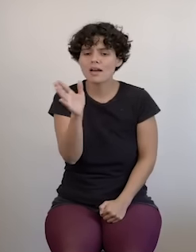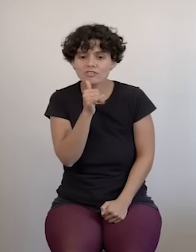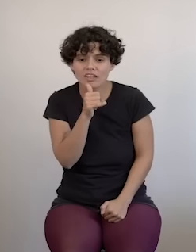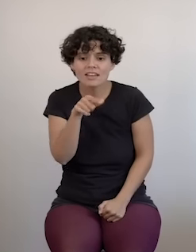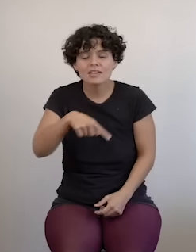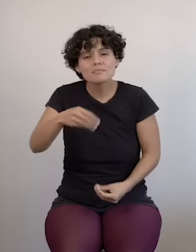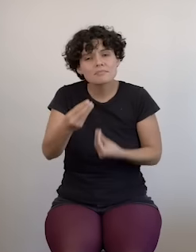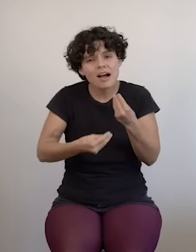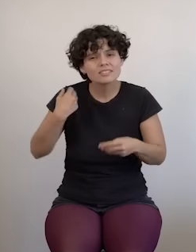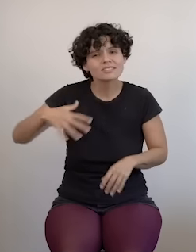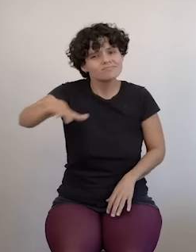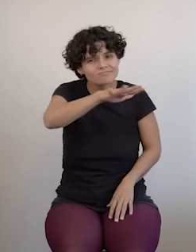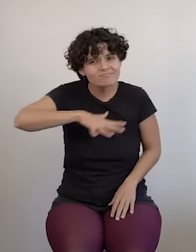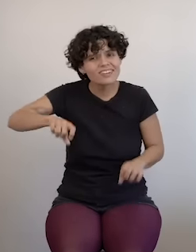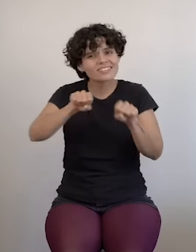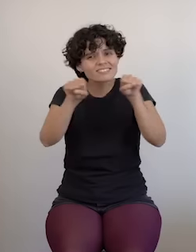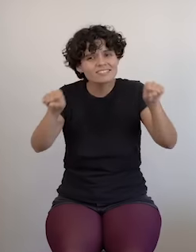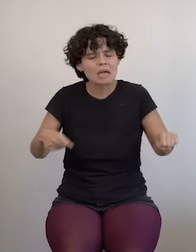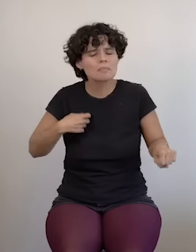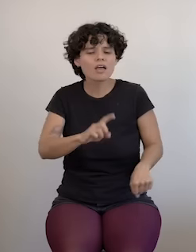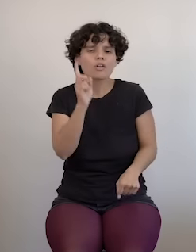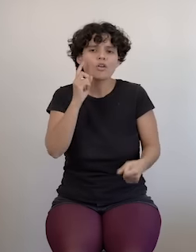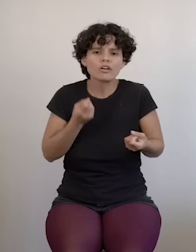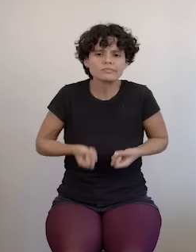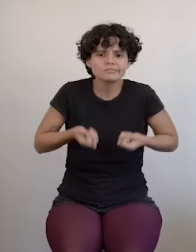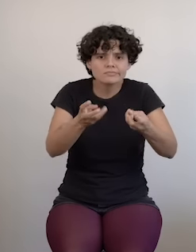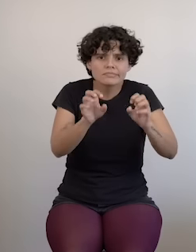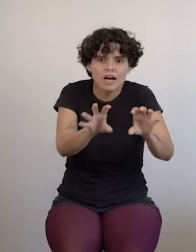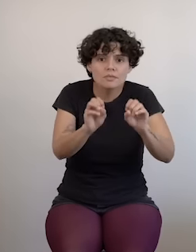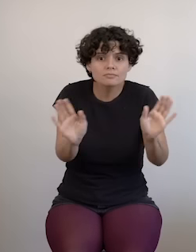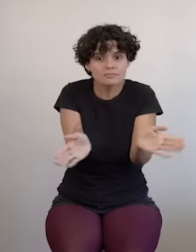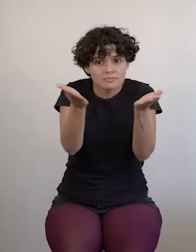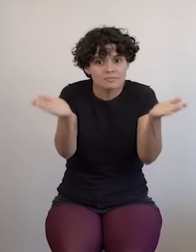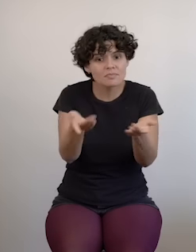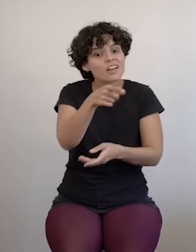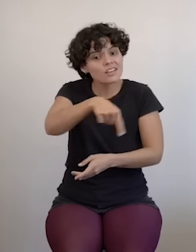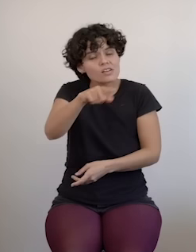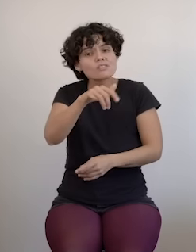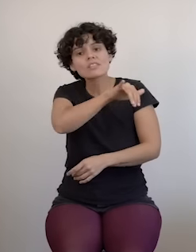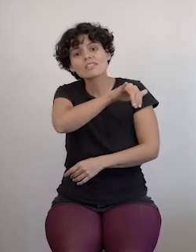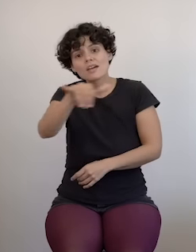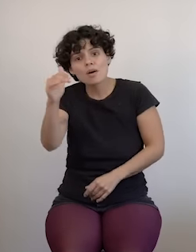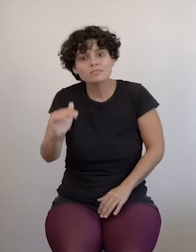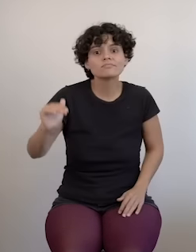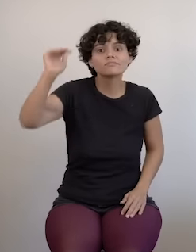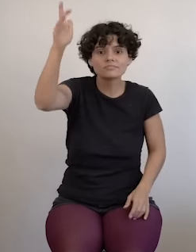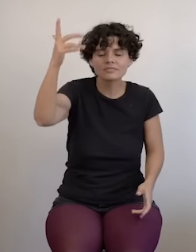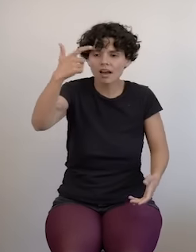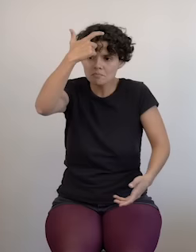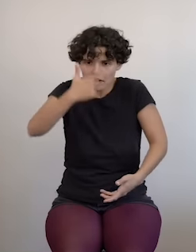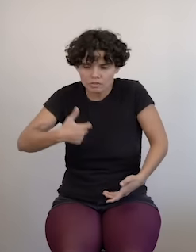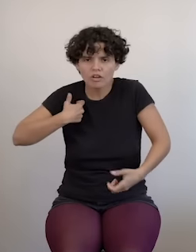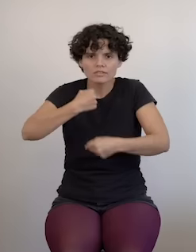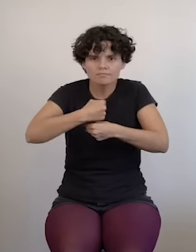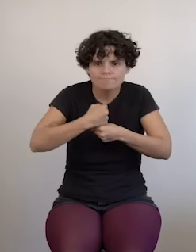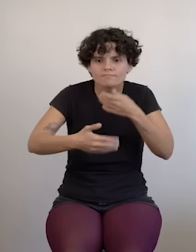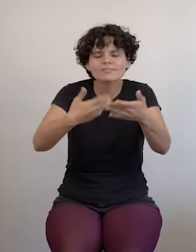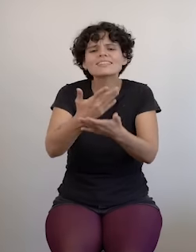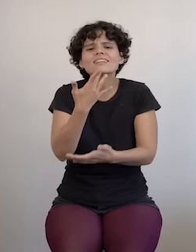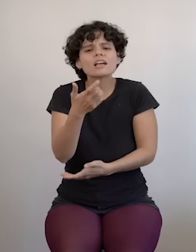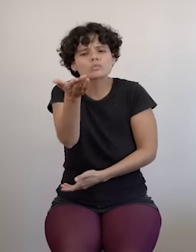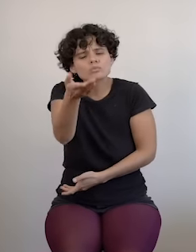tienen papá y de repente el sistema les da vuelta y no los prepara, casi no los capacita como para que después ellos salgan a ser personas? ¿Qué les